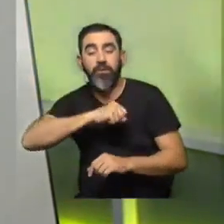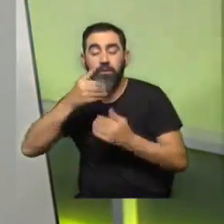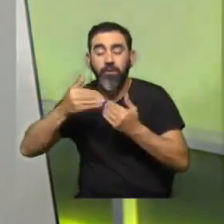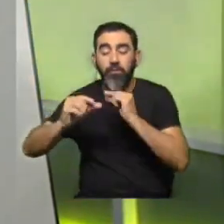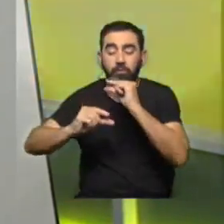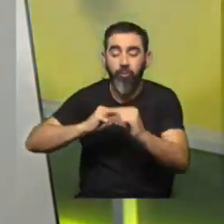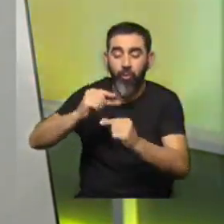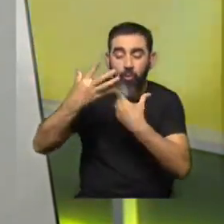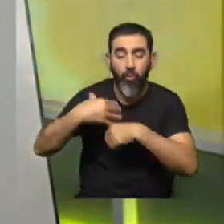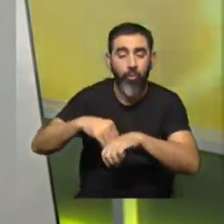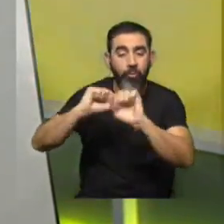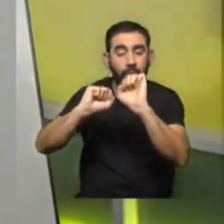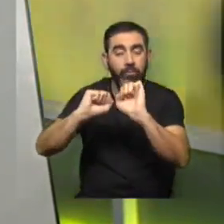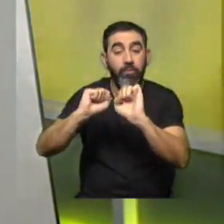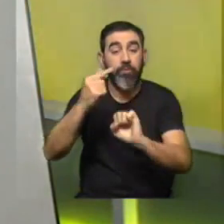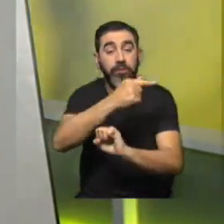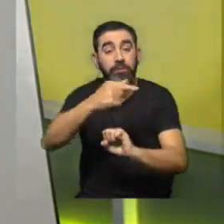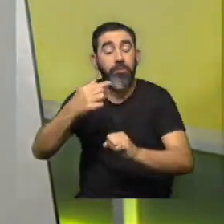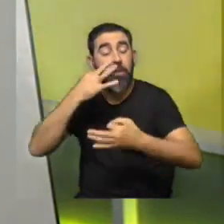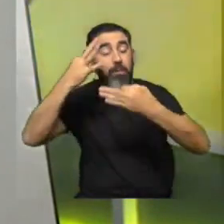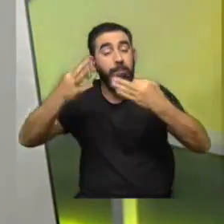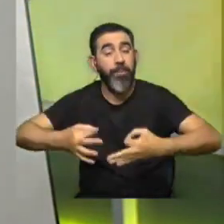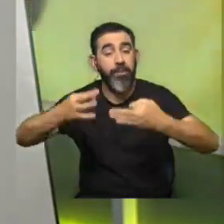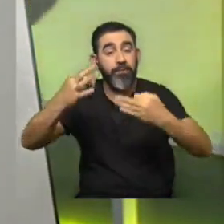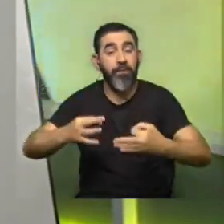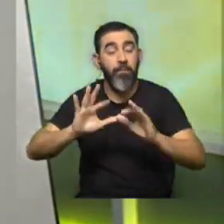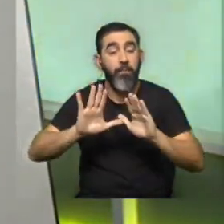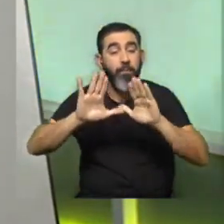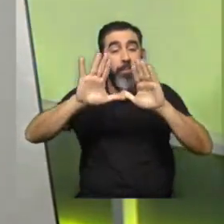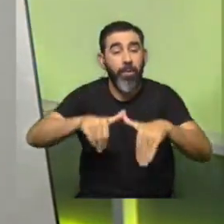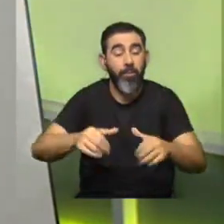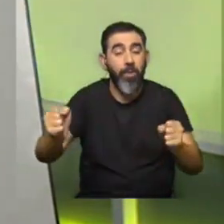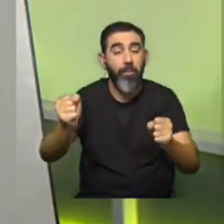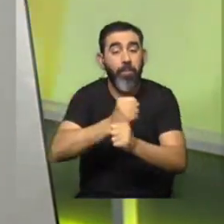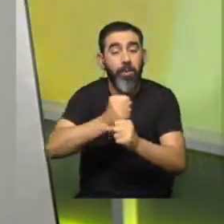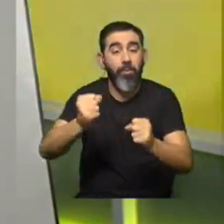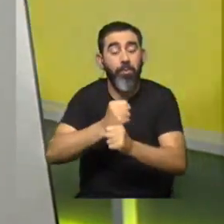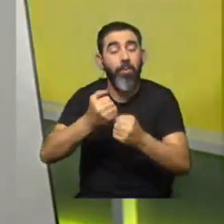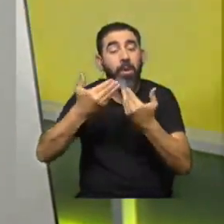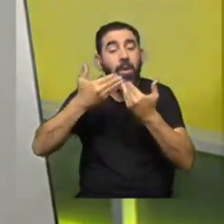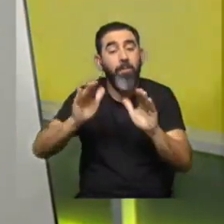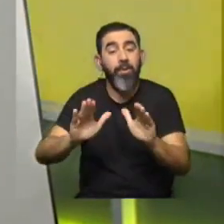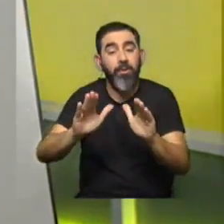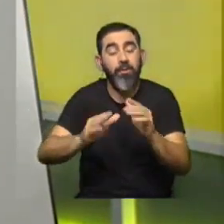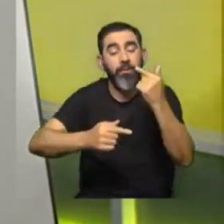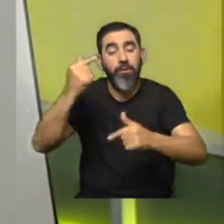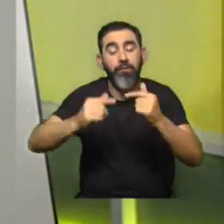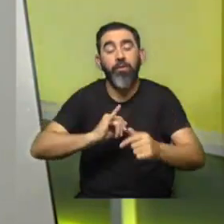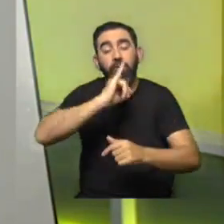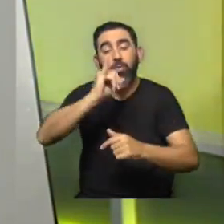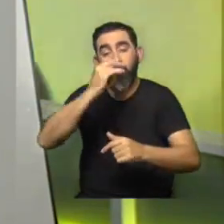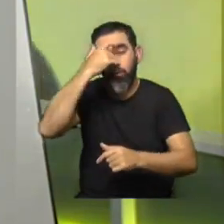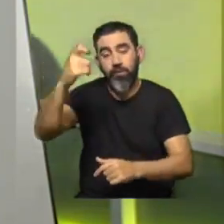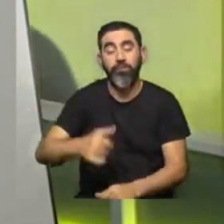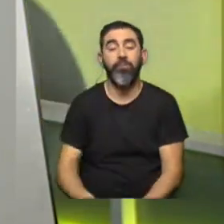a descubrirse. Y en una semana muy especial, con patrimonio y premios Nobel, comenzamos con nuestro salpicón de noticias